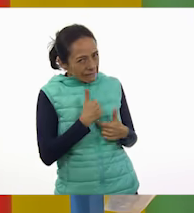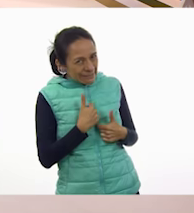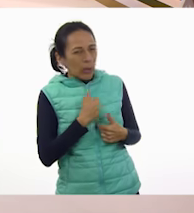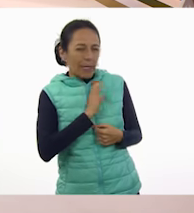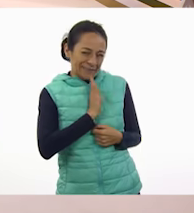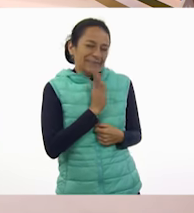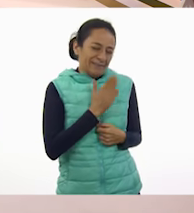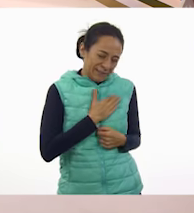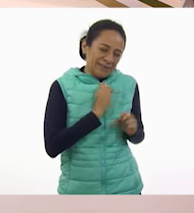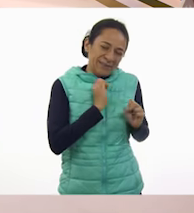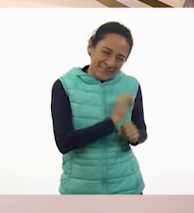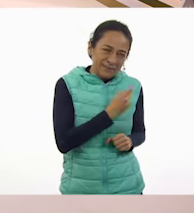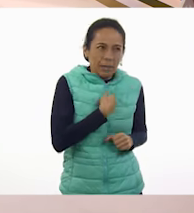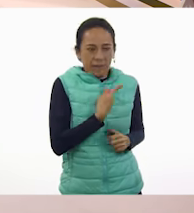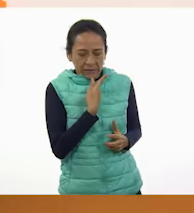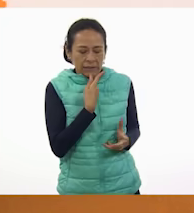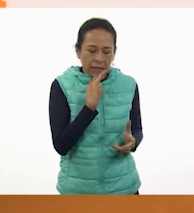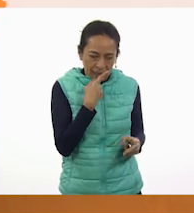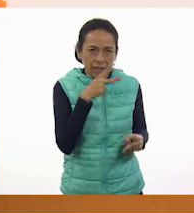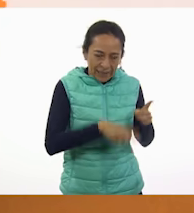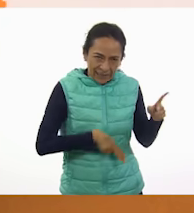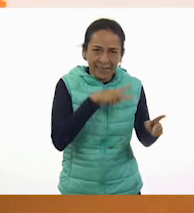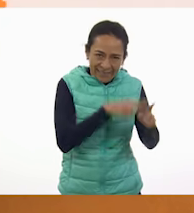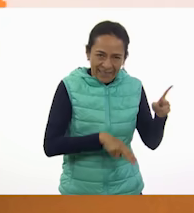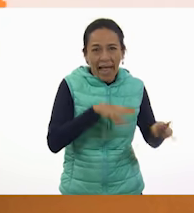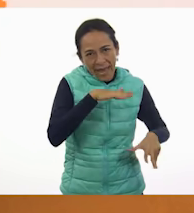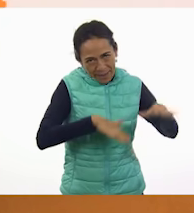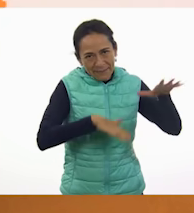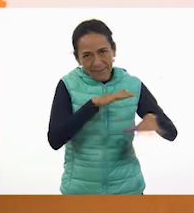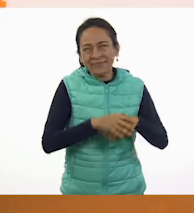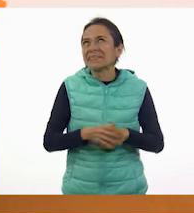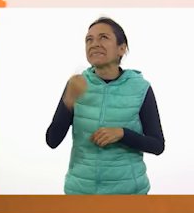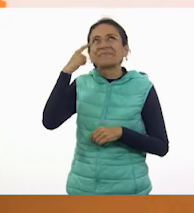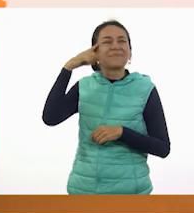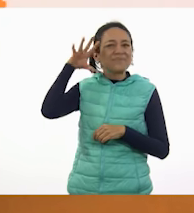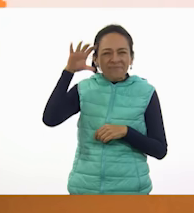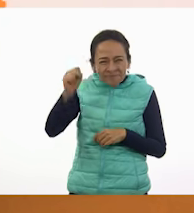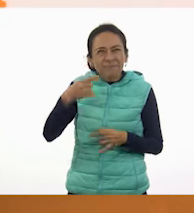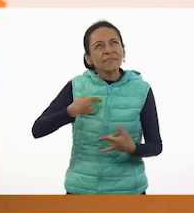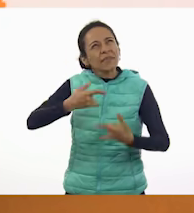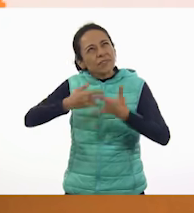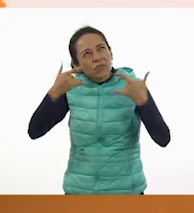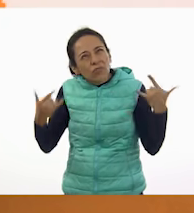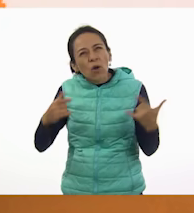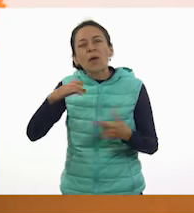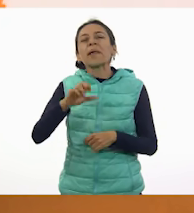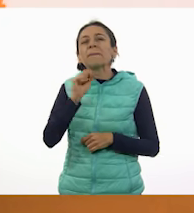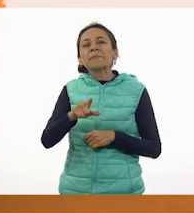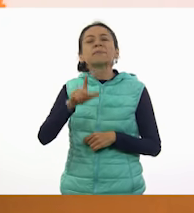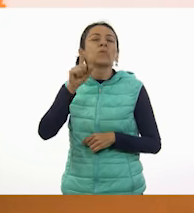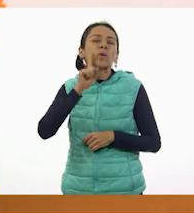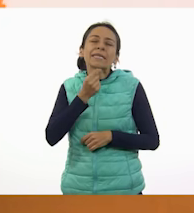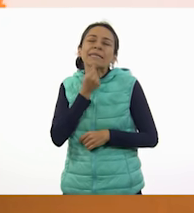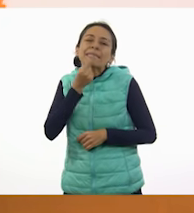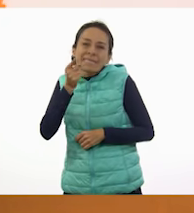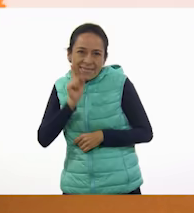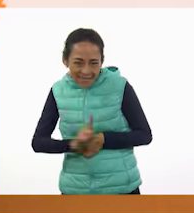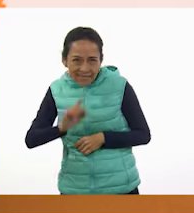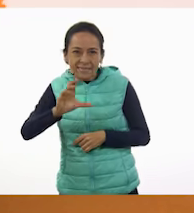Por cierto que me hiciste recordar la historia de Cristina. Una niña que llegó a